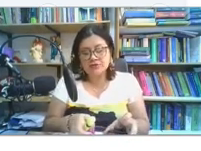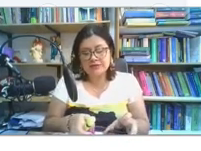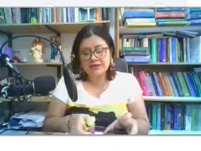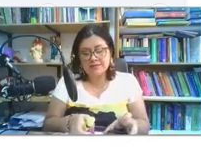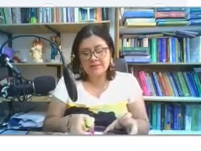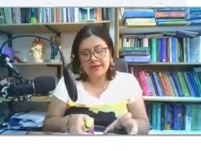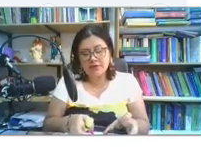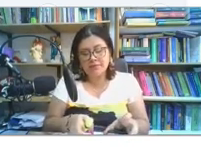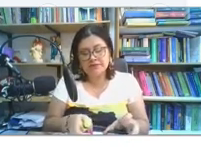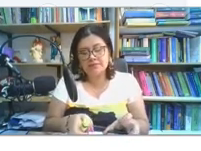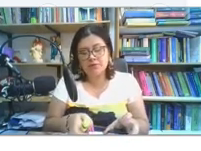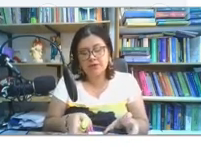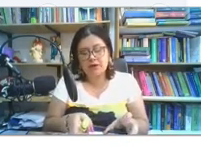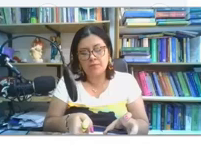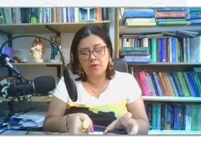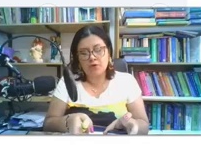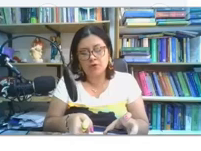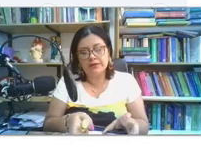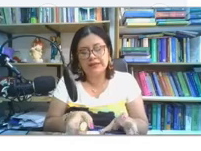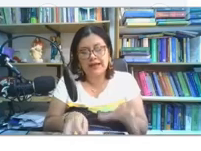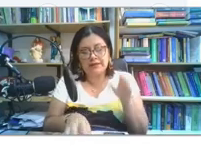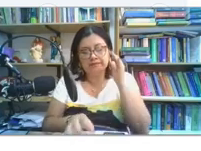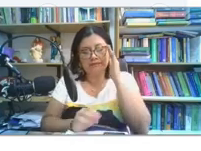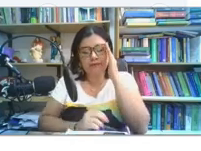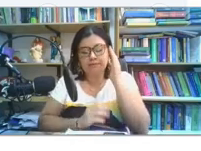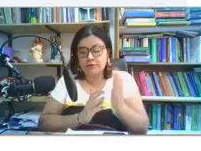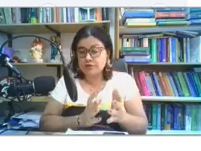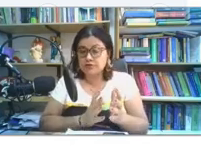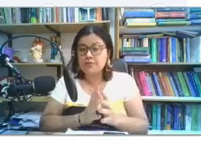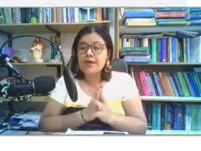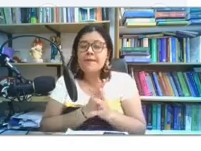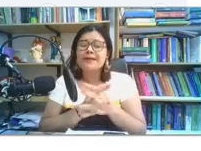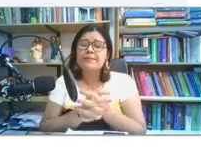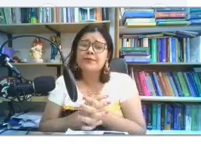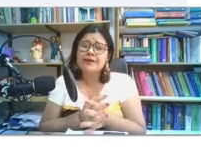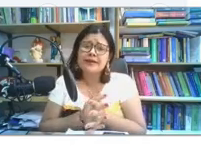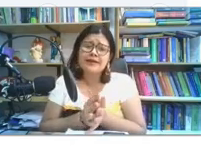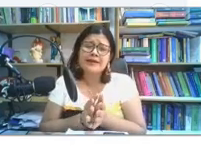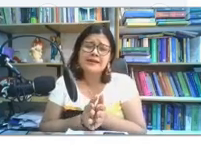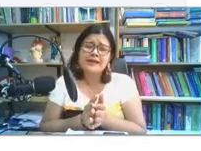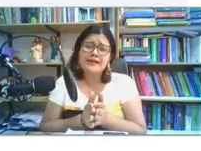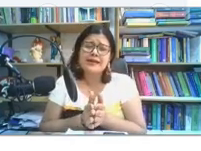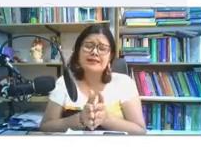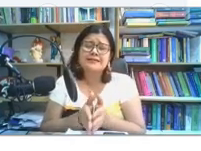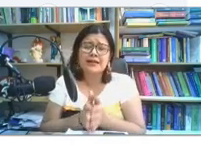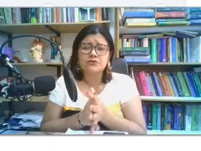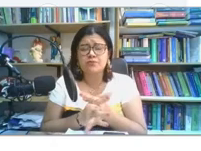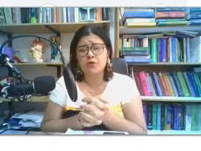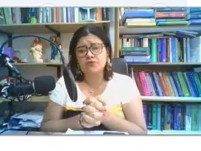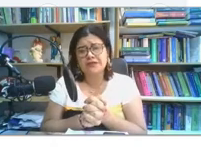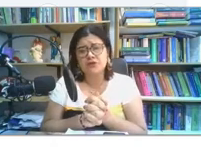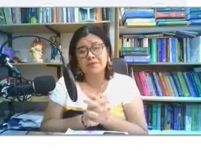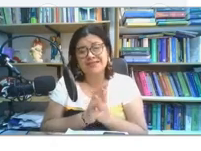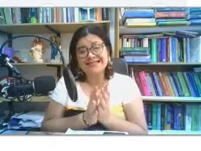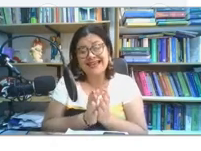casuística pero pues hemos volcado un poco el proceso para poder enlistar los un